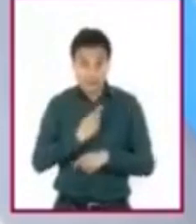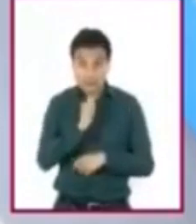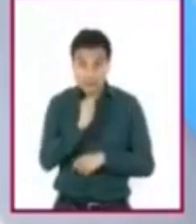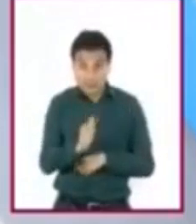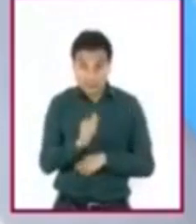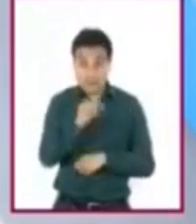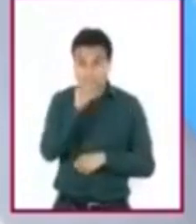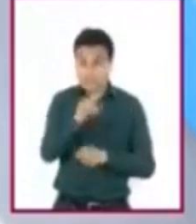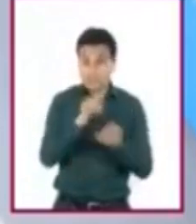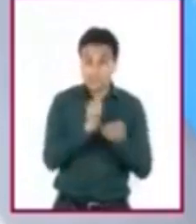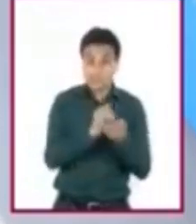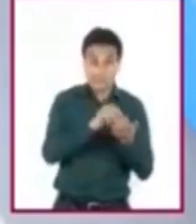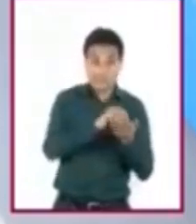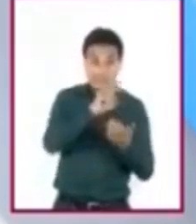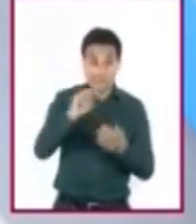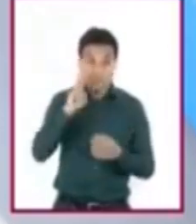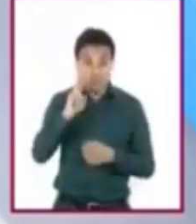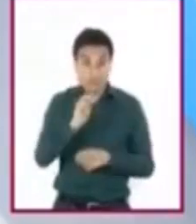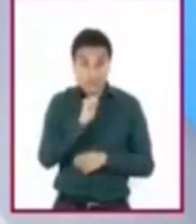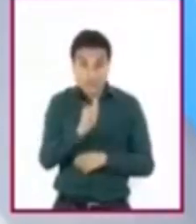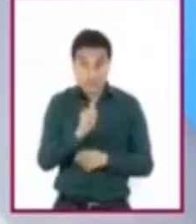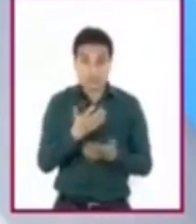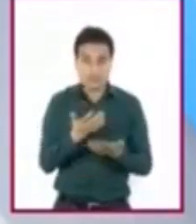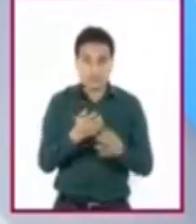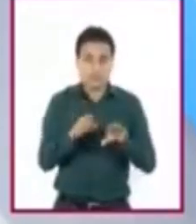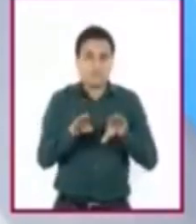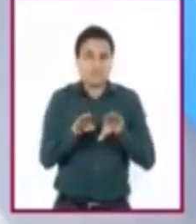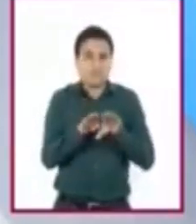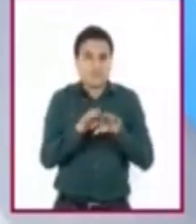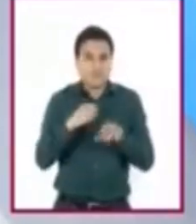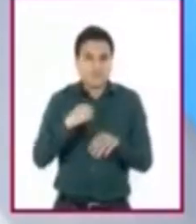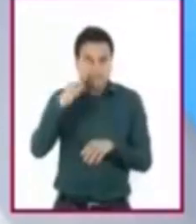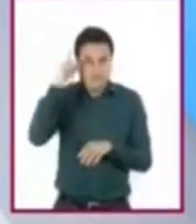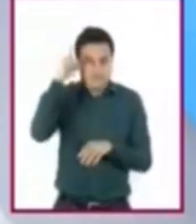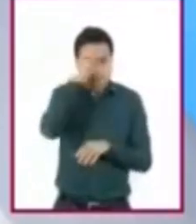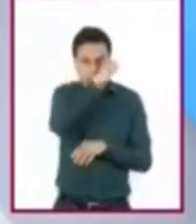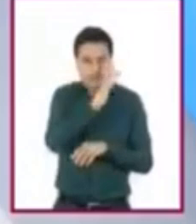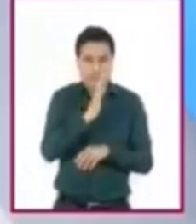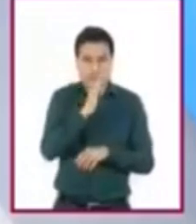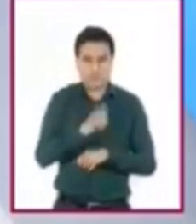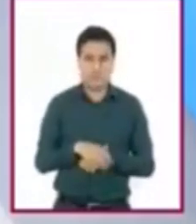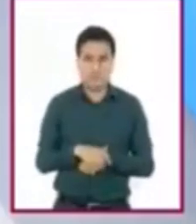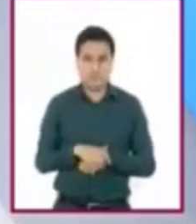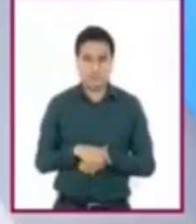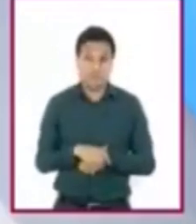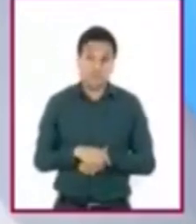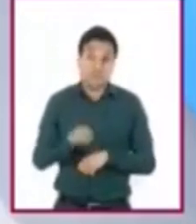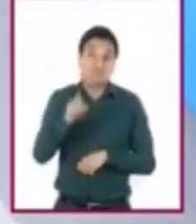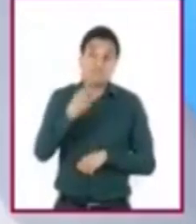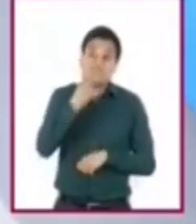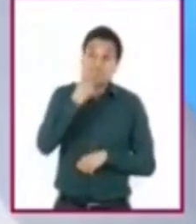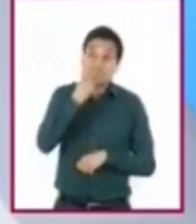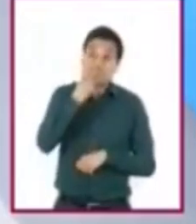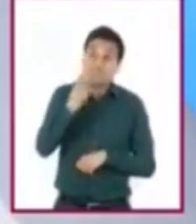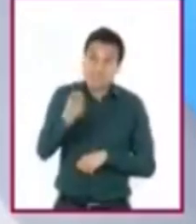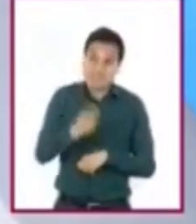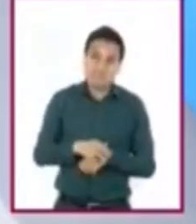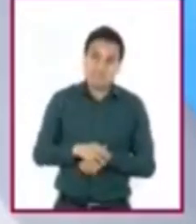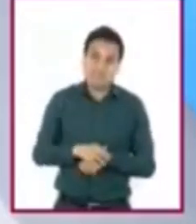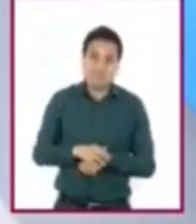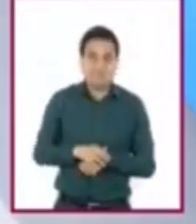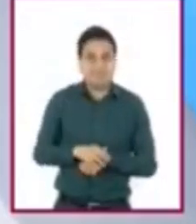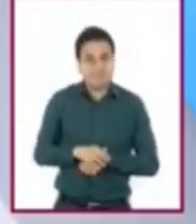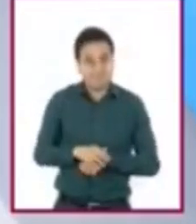lo certificaba, me hiciera dificultoso de creer, pero como estoy obligado a poner lo que los autores, por quien me rijo en esta